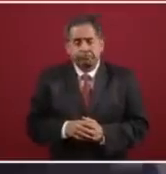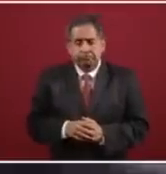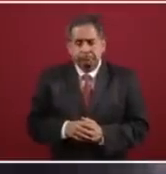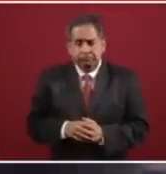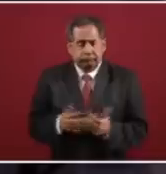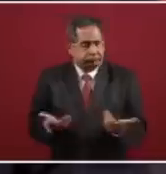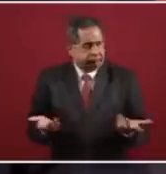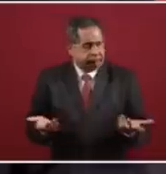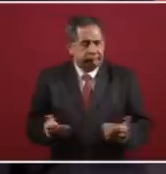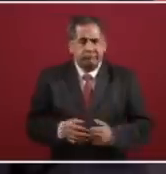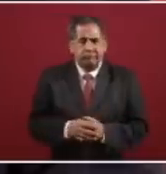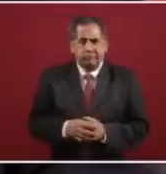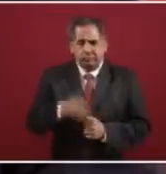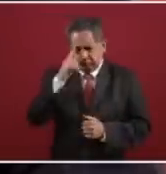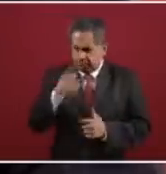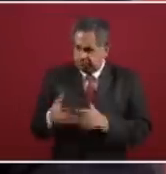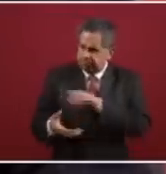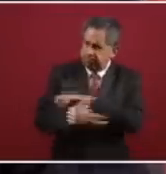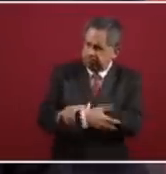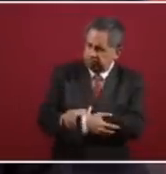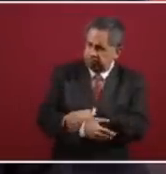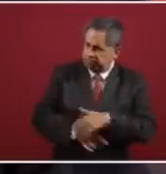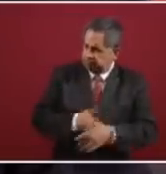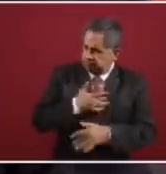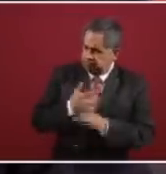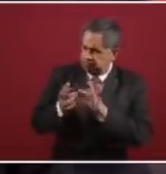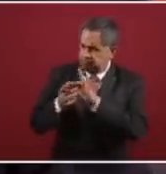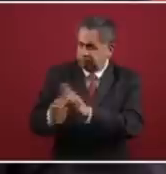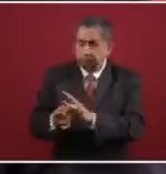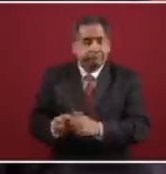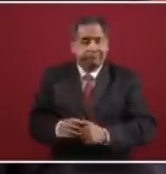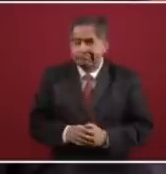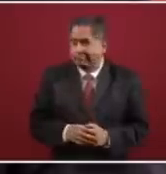a la fraternidad,